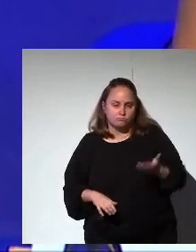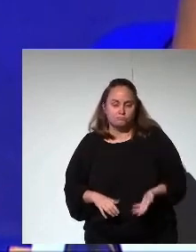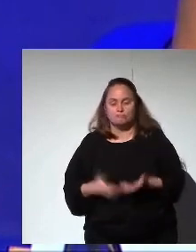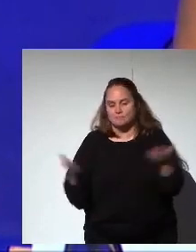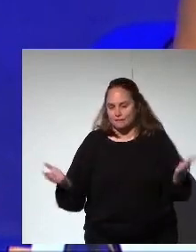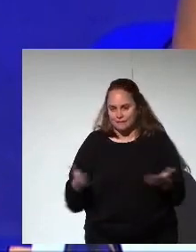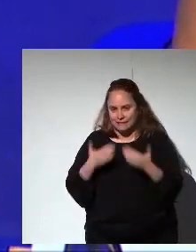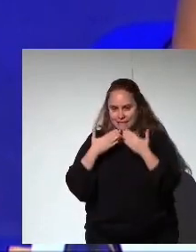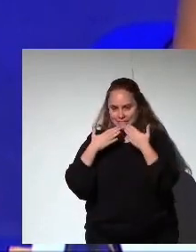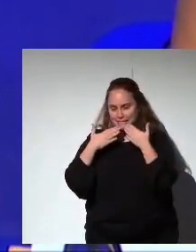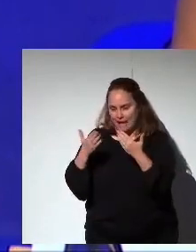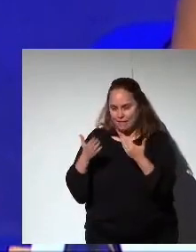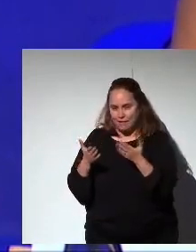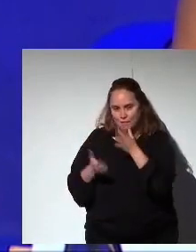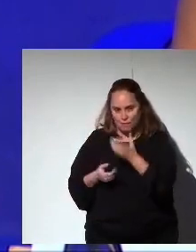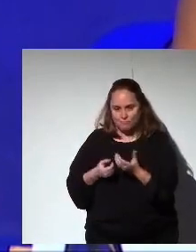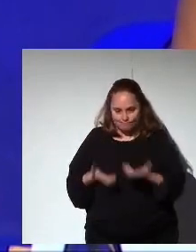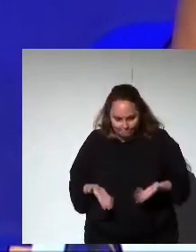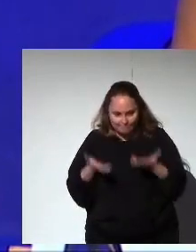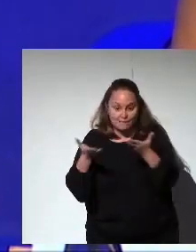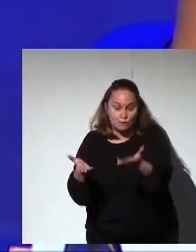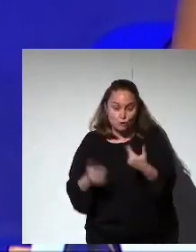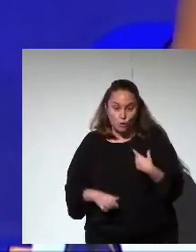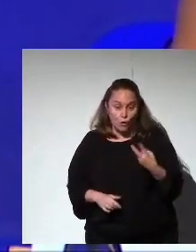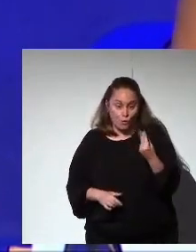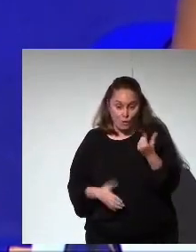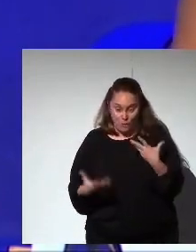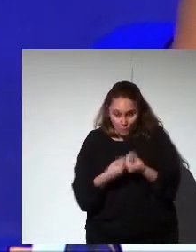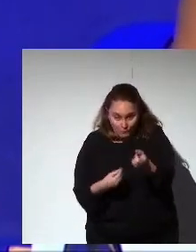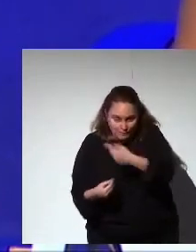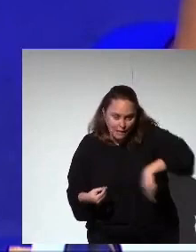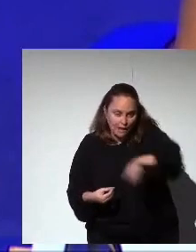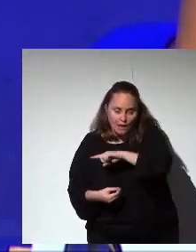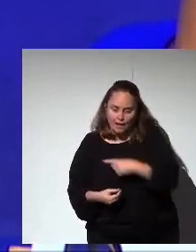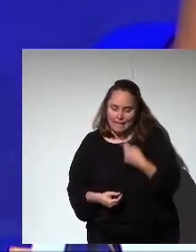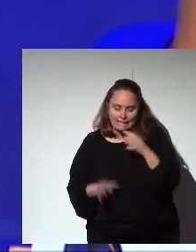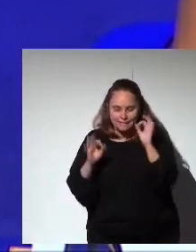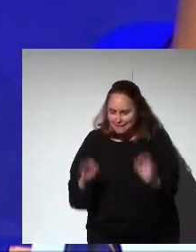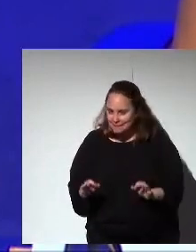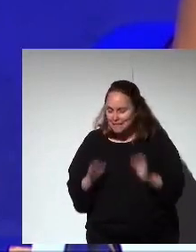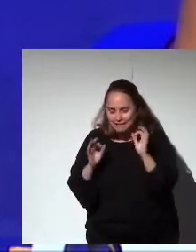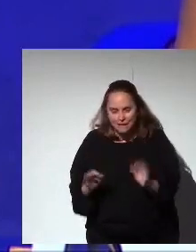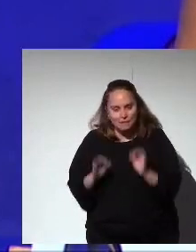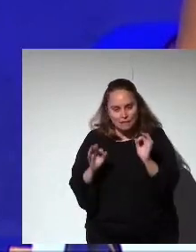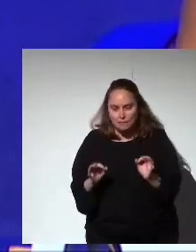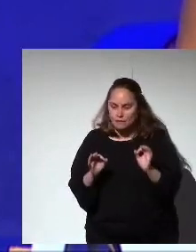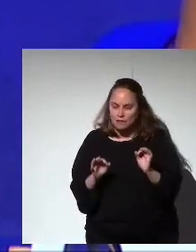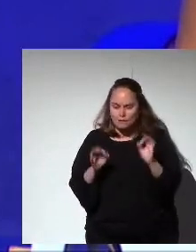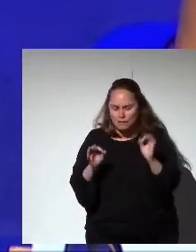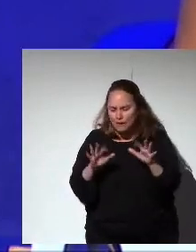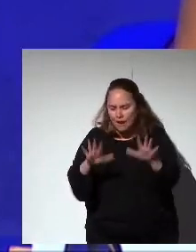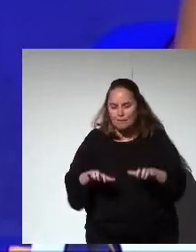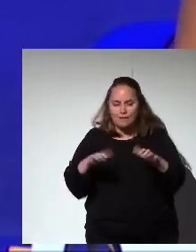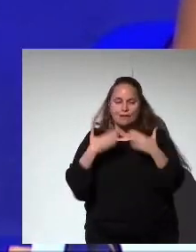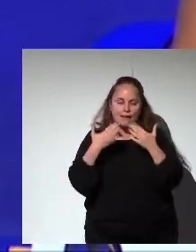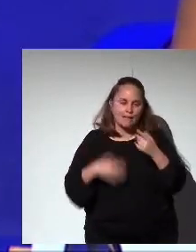les doy las gracias por estar aquí, y yo llevo 2 días con ustedes y he de decir que siempre y todos los días sigo aprendiendo gracias a